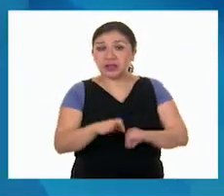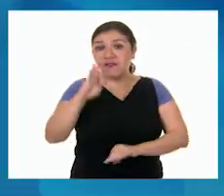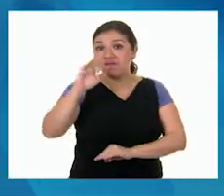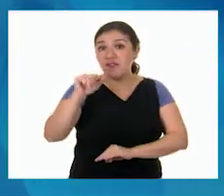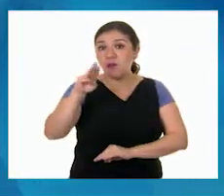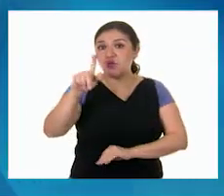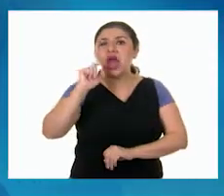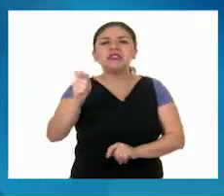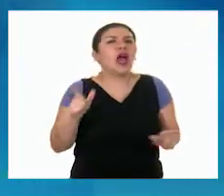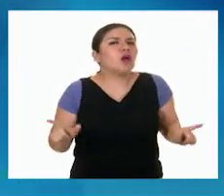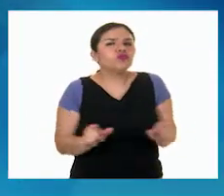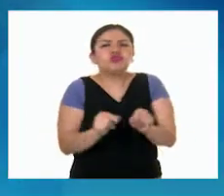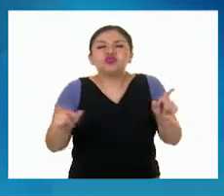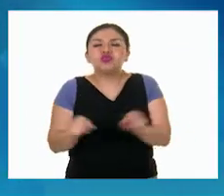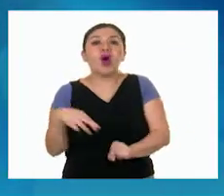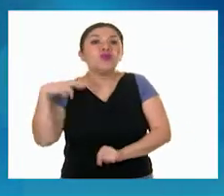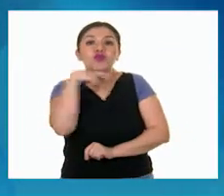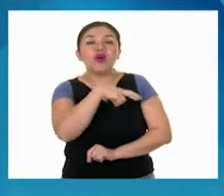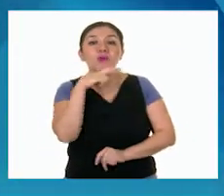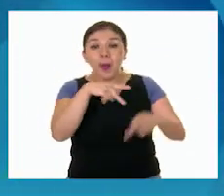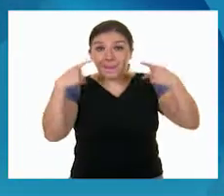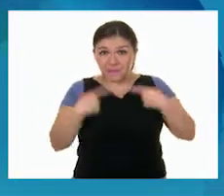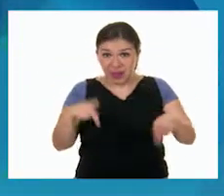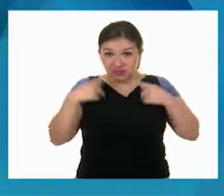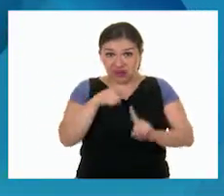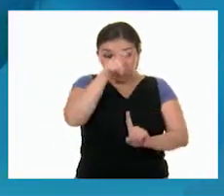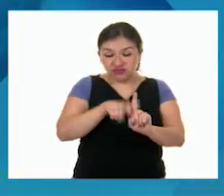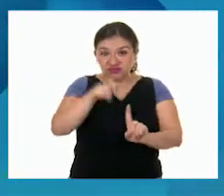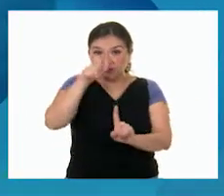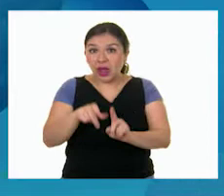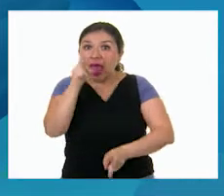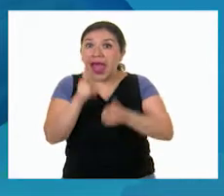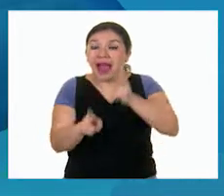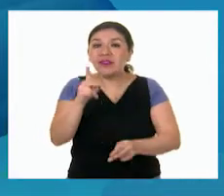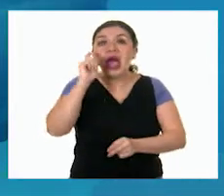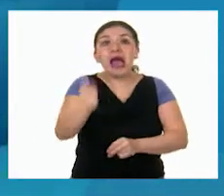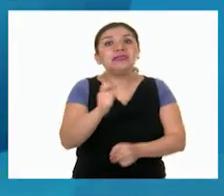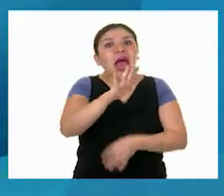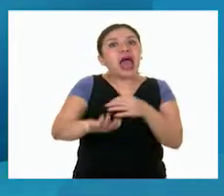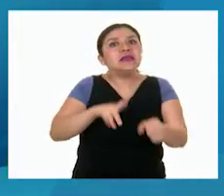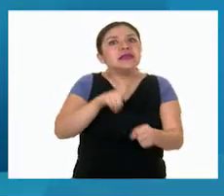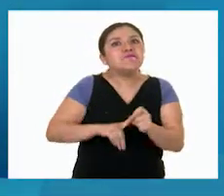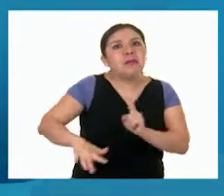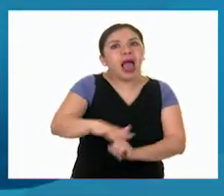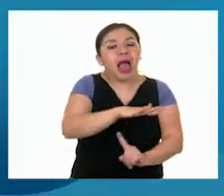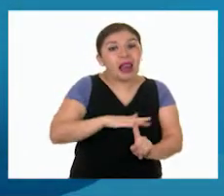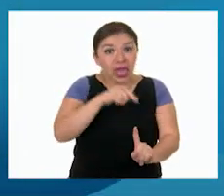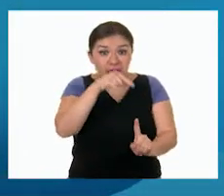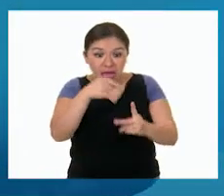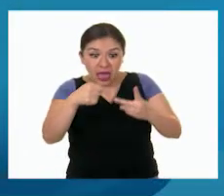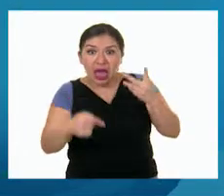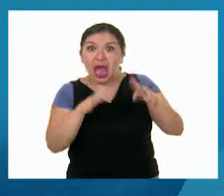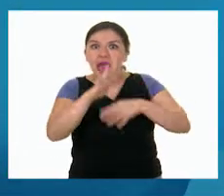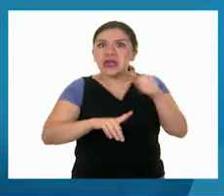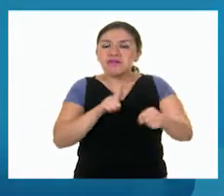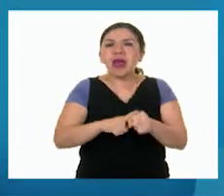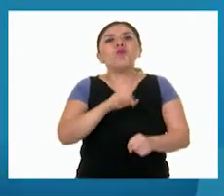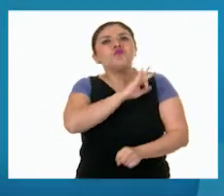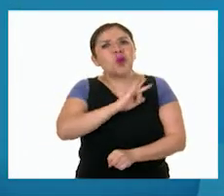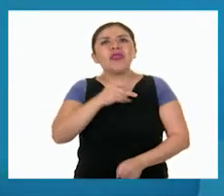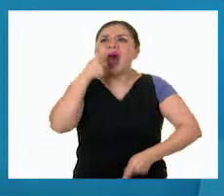son breves y sus personajes son animales. Estos animales hablan y tienen actitudes